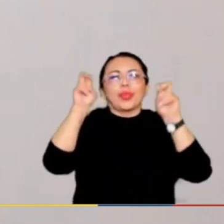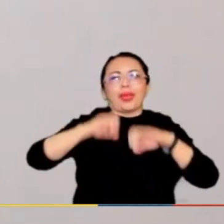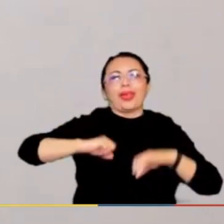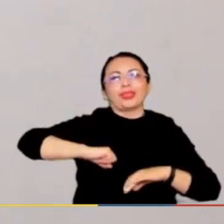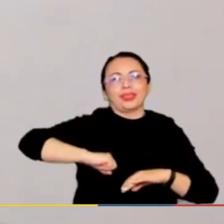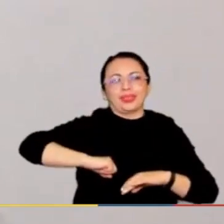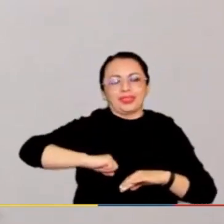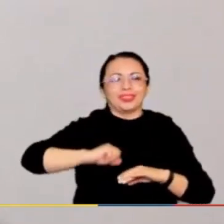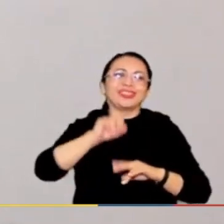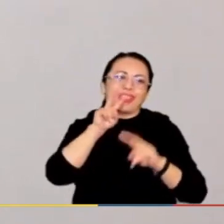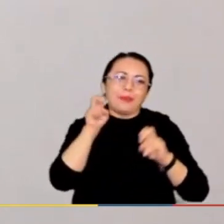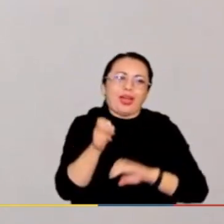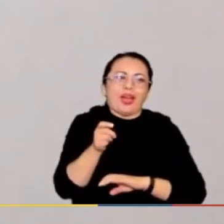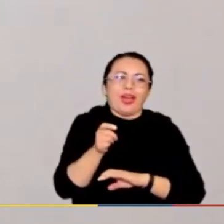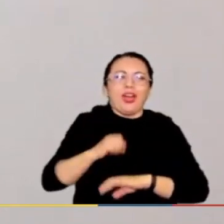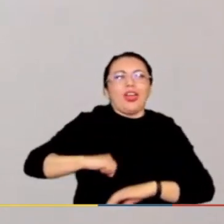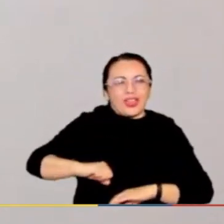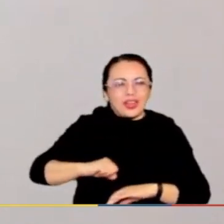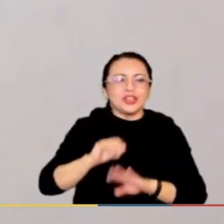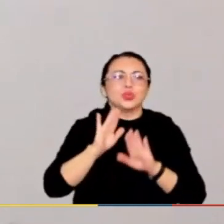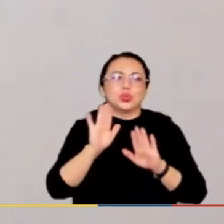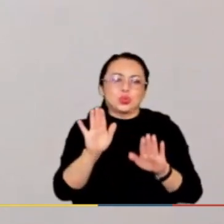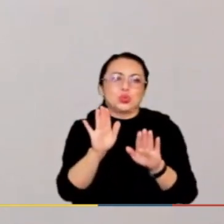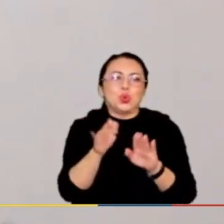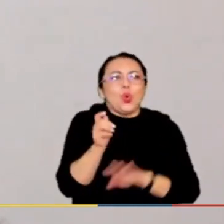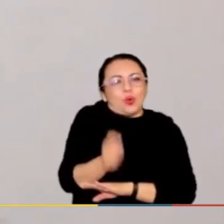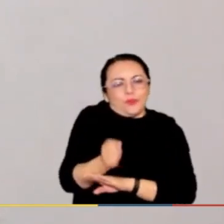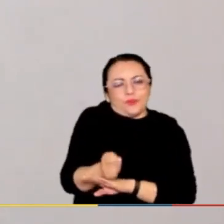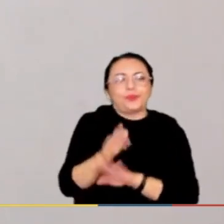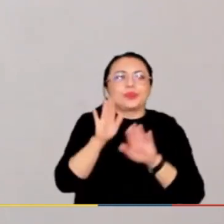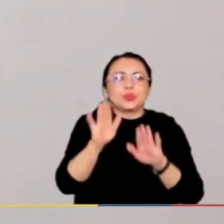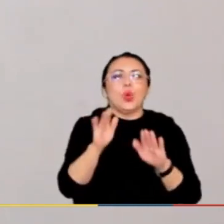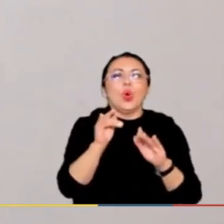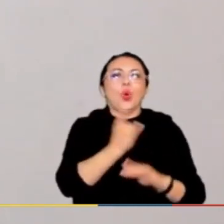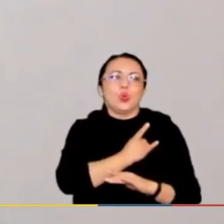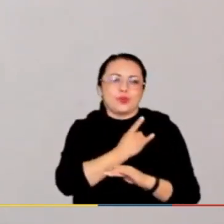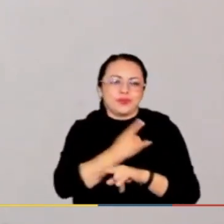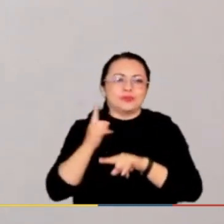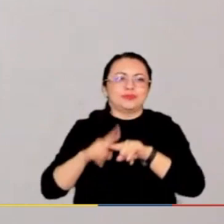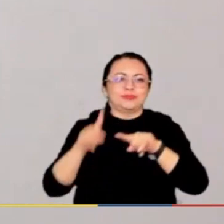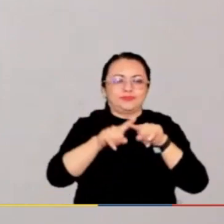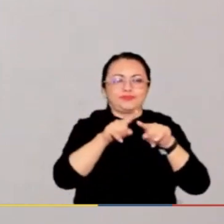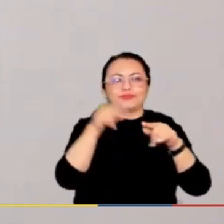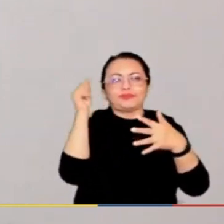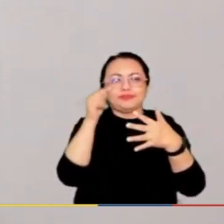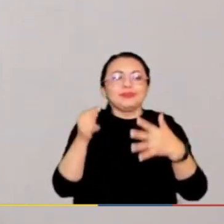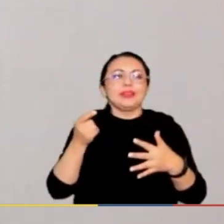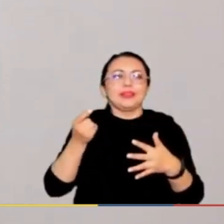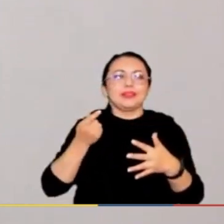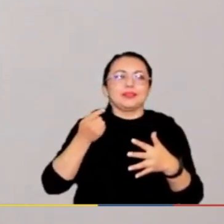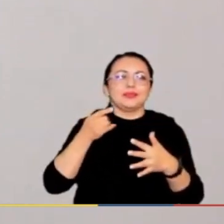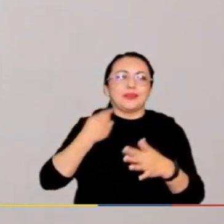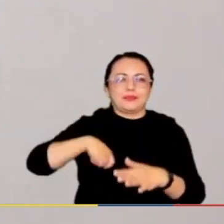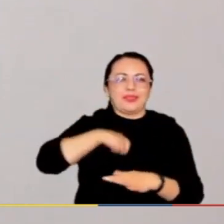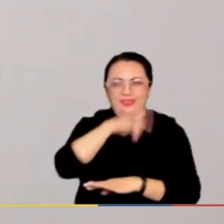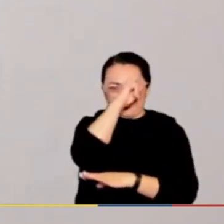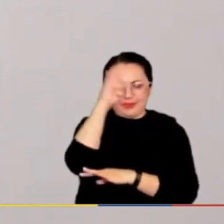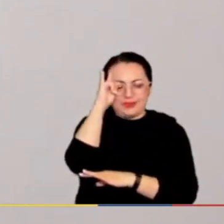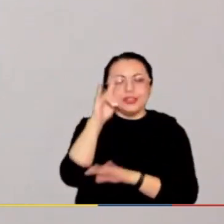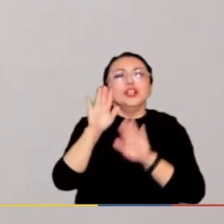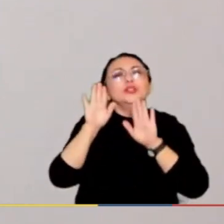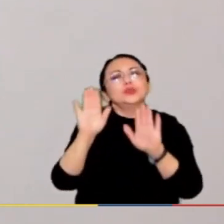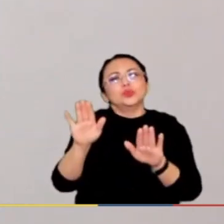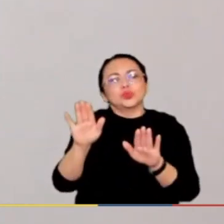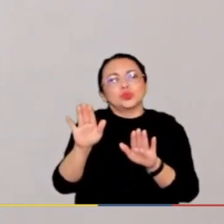Protección de Datos, Audiovisual y Sociedad de la Información en la Universidad Carlos III de Madrid. Ha sido abogado litigante,